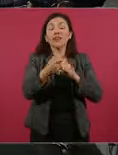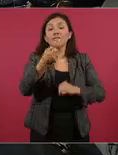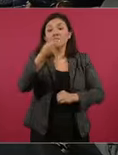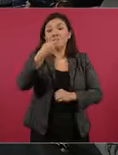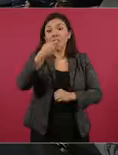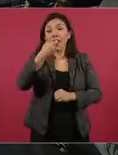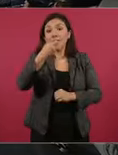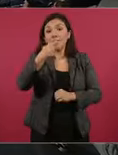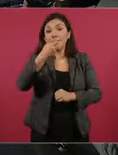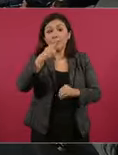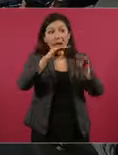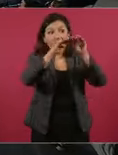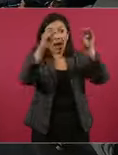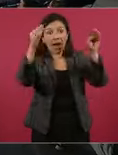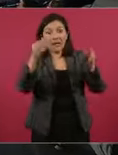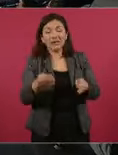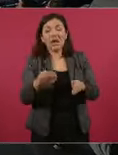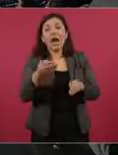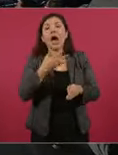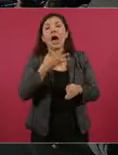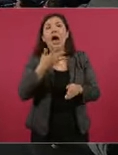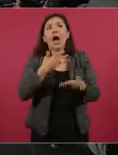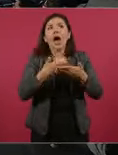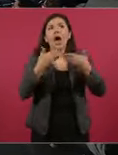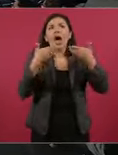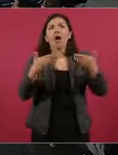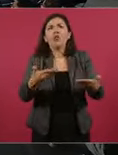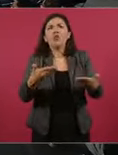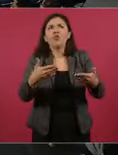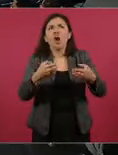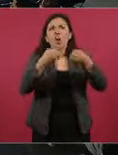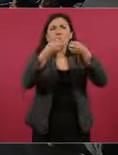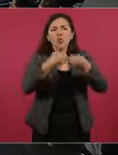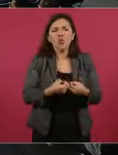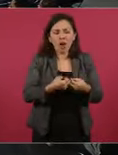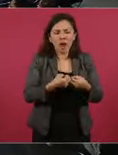farmacia está ocupando ahora